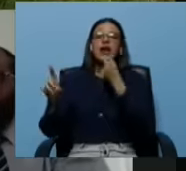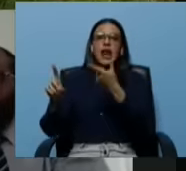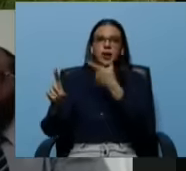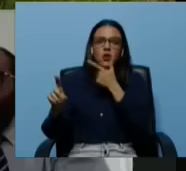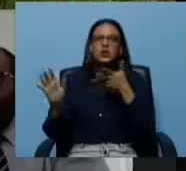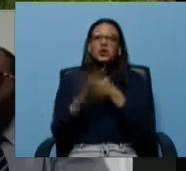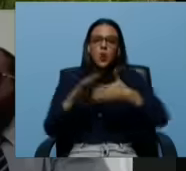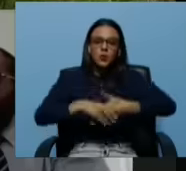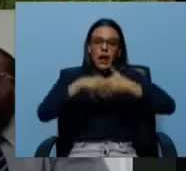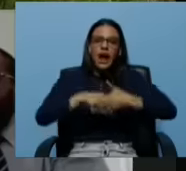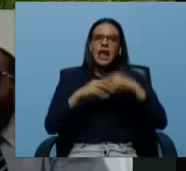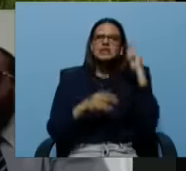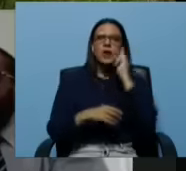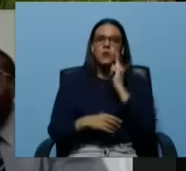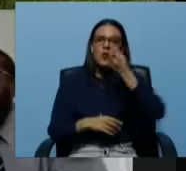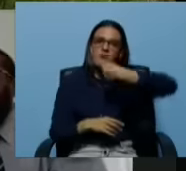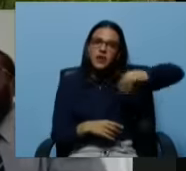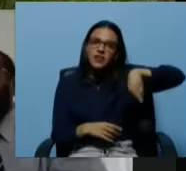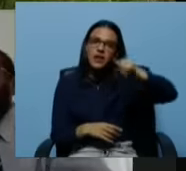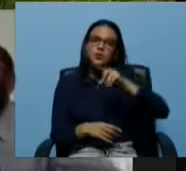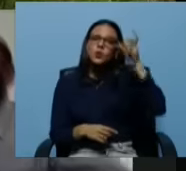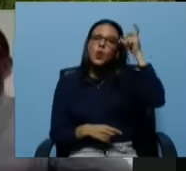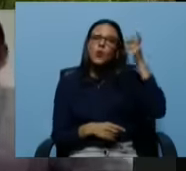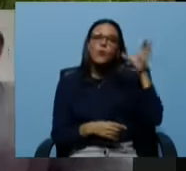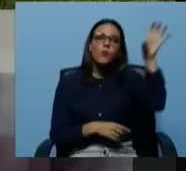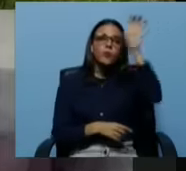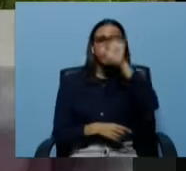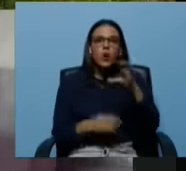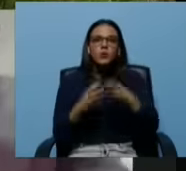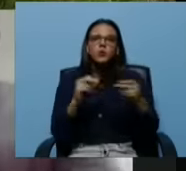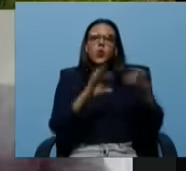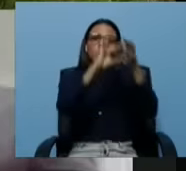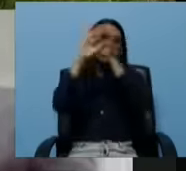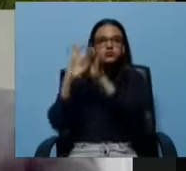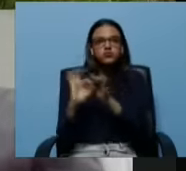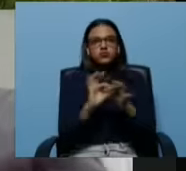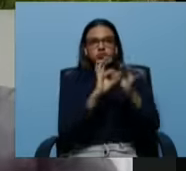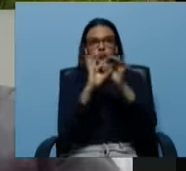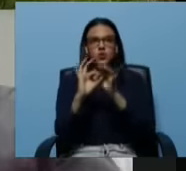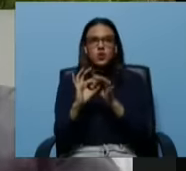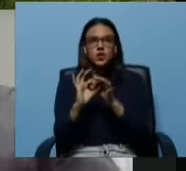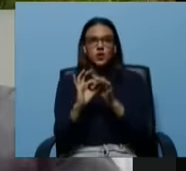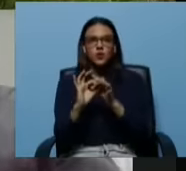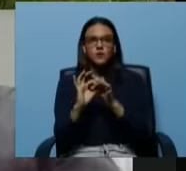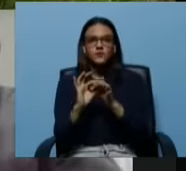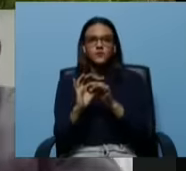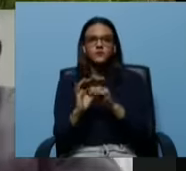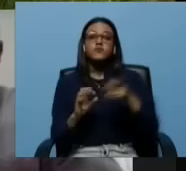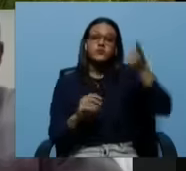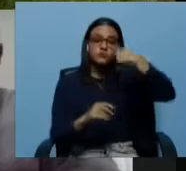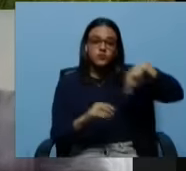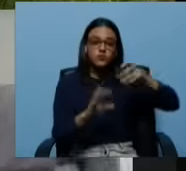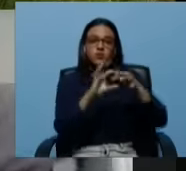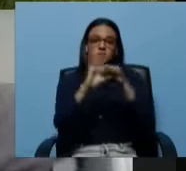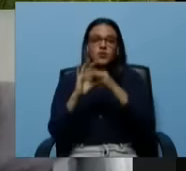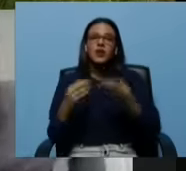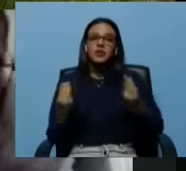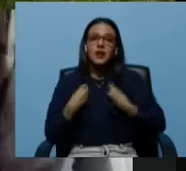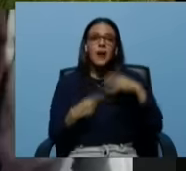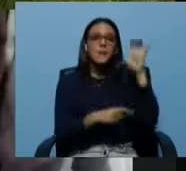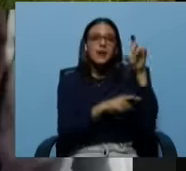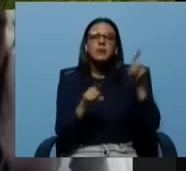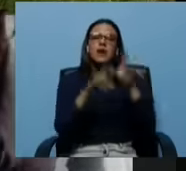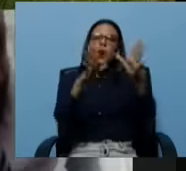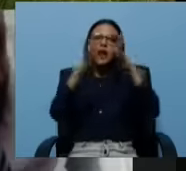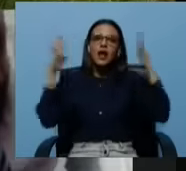Alianza Bolivariana para los pueblos de nuestra América. El núcleo vital de la patria grande